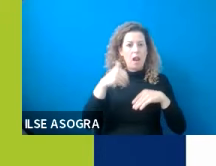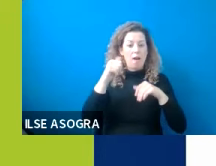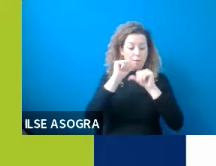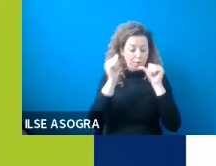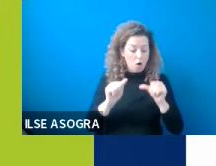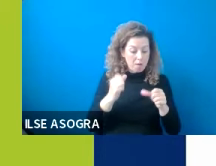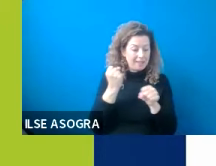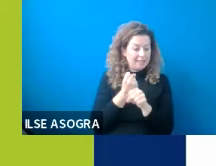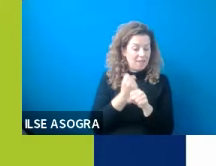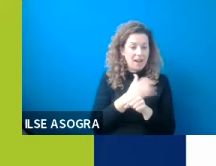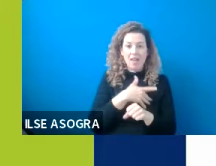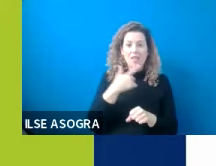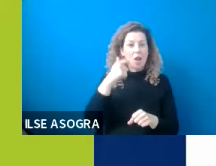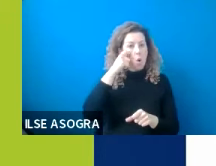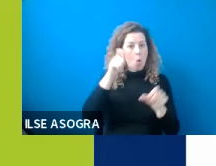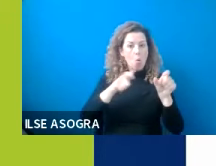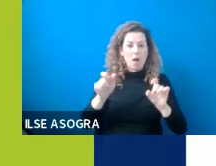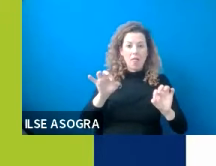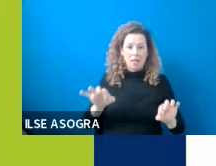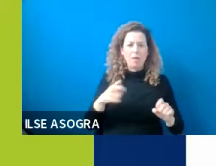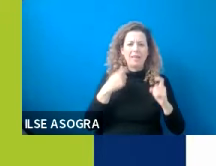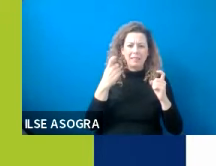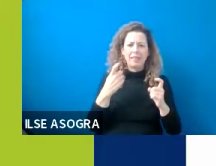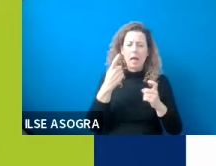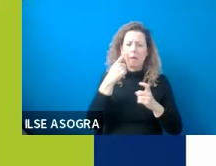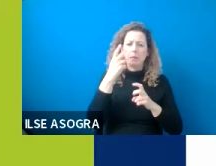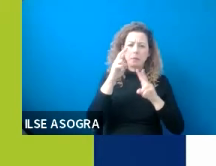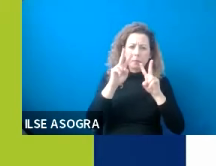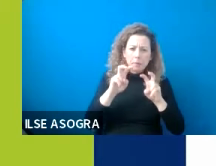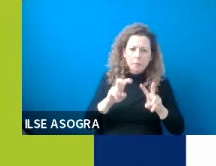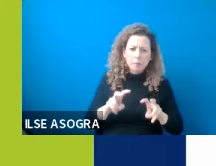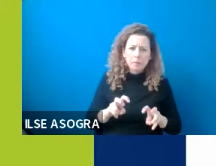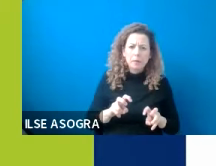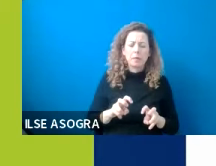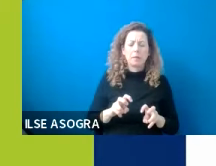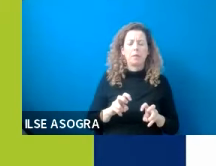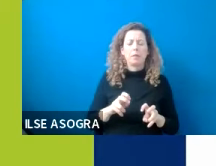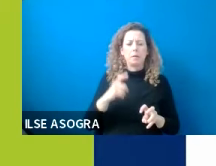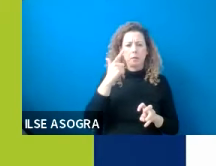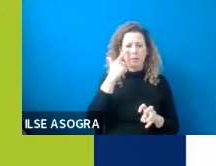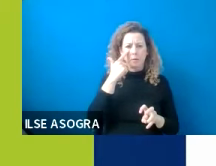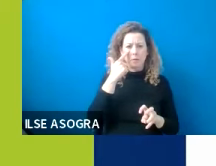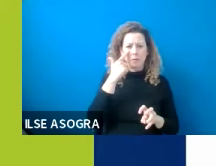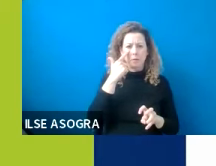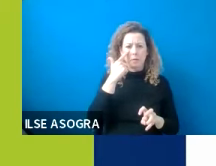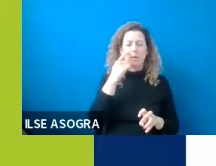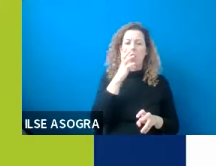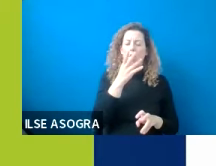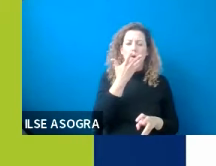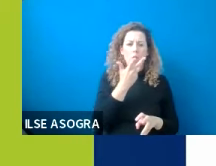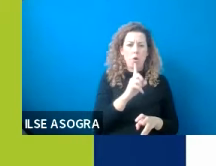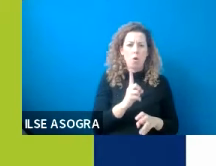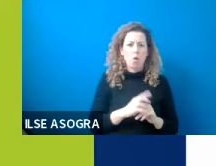es humanizada. Leí, digo, voy ver si leyendo un poquito más, encuentro aspectos en los que no conozco y,